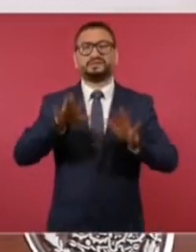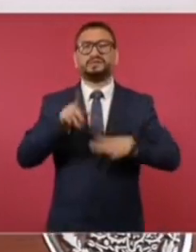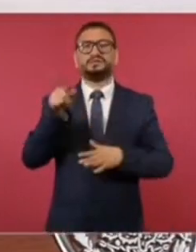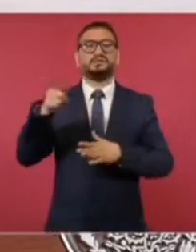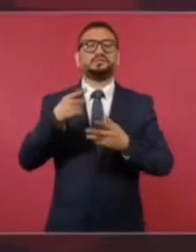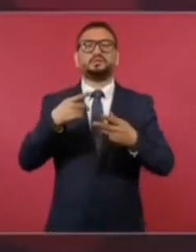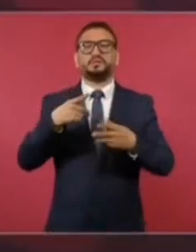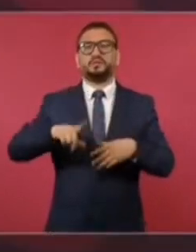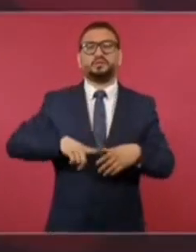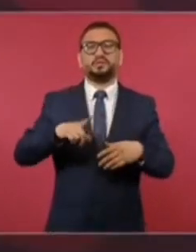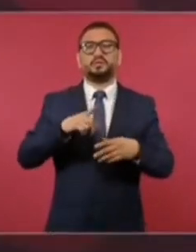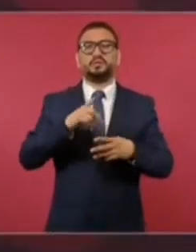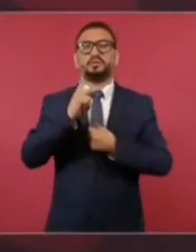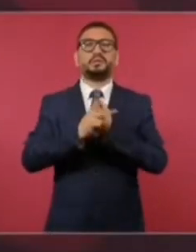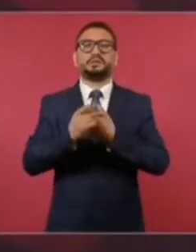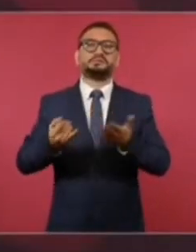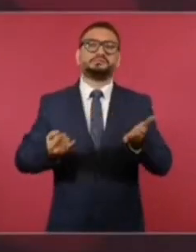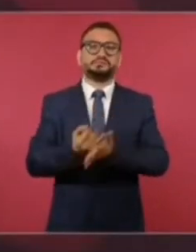unilaterales,